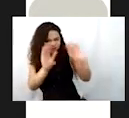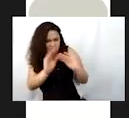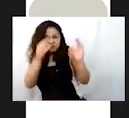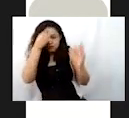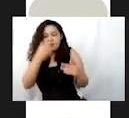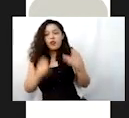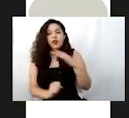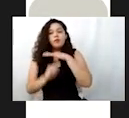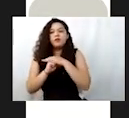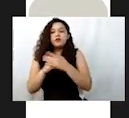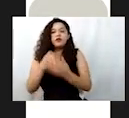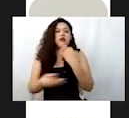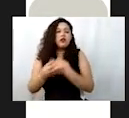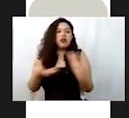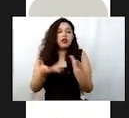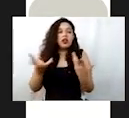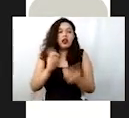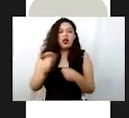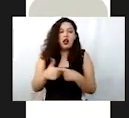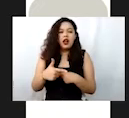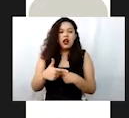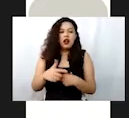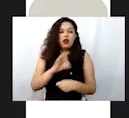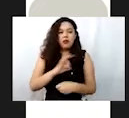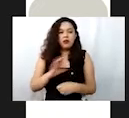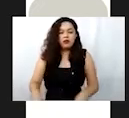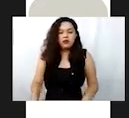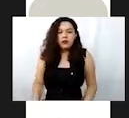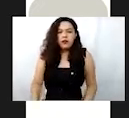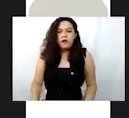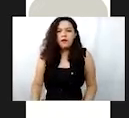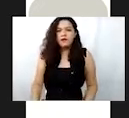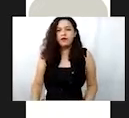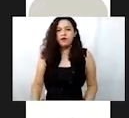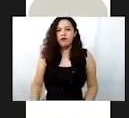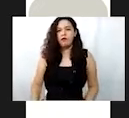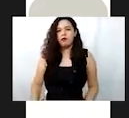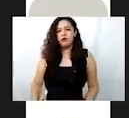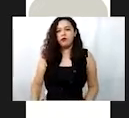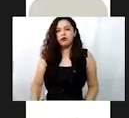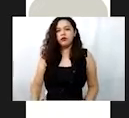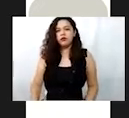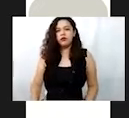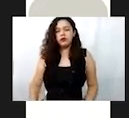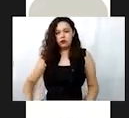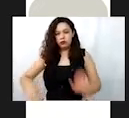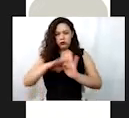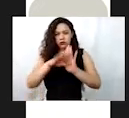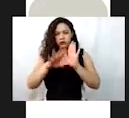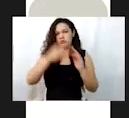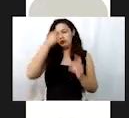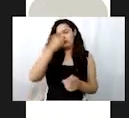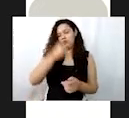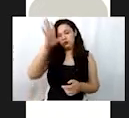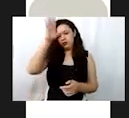que todos podemos hacer algo. Bueno, ¿cómo se consiguen estos pasos planteados? No necesariamente los de